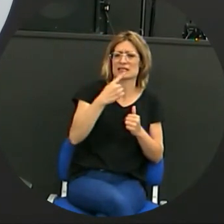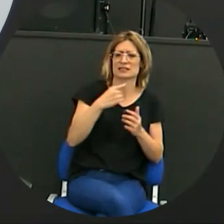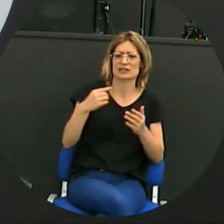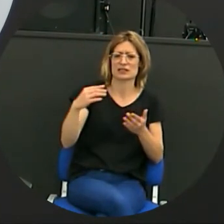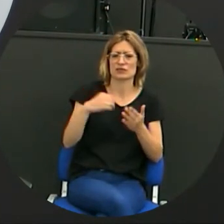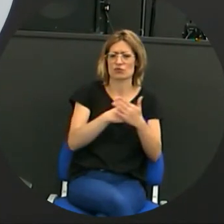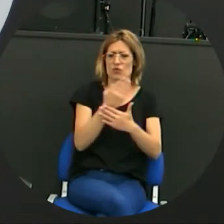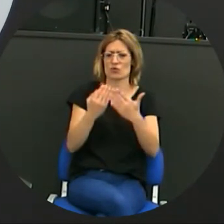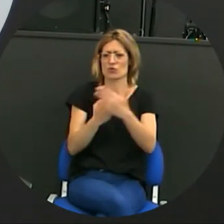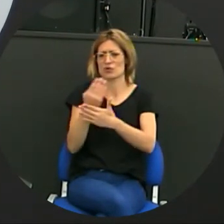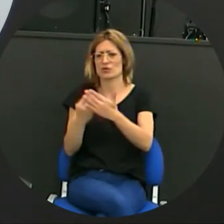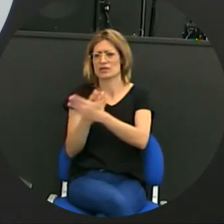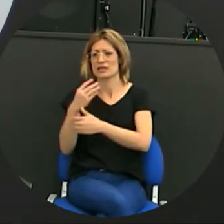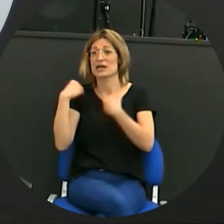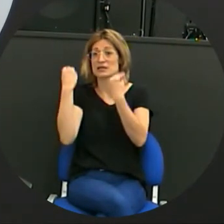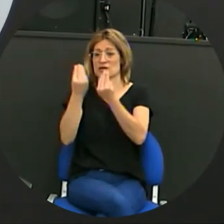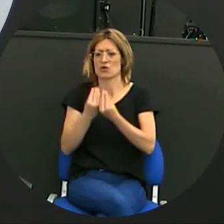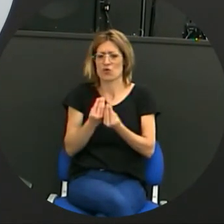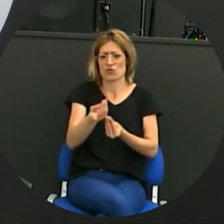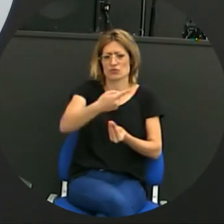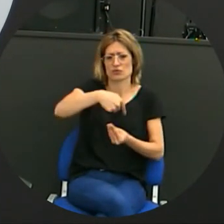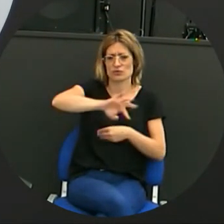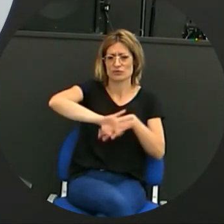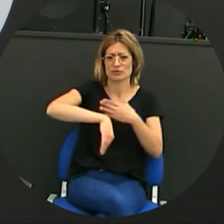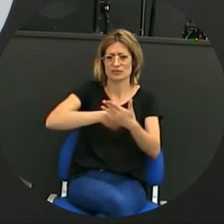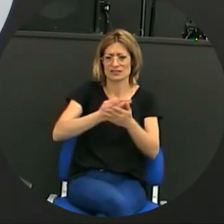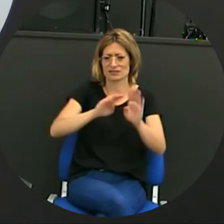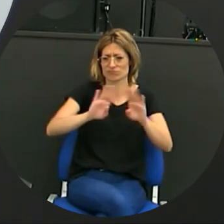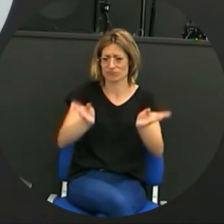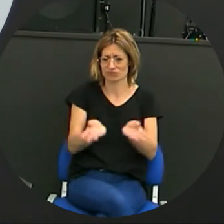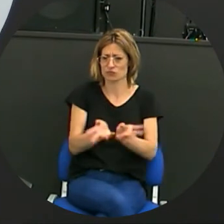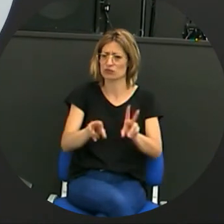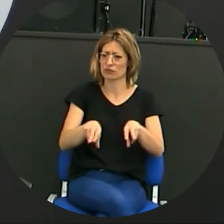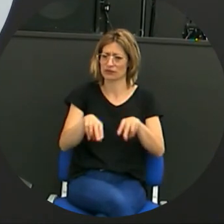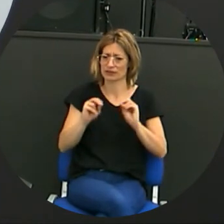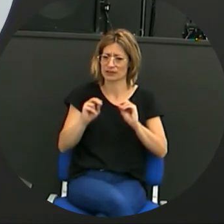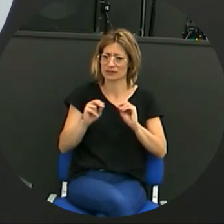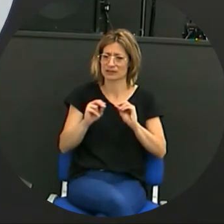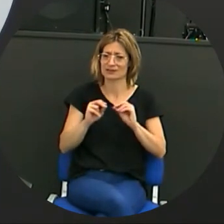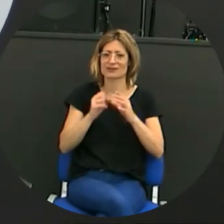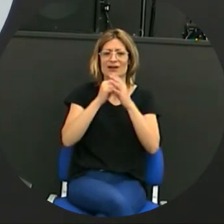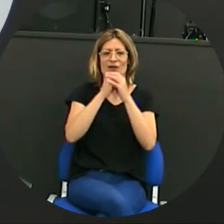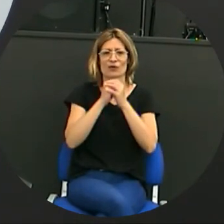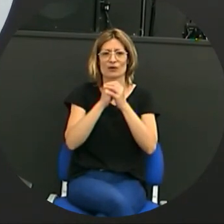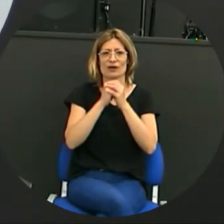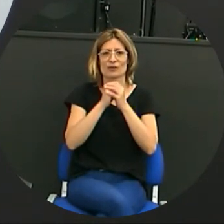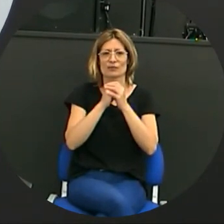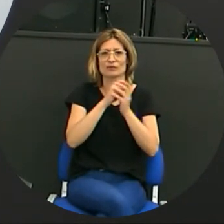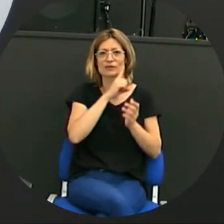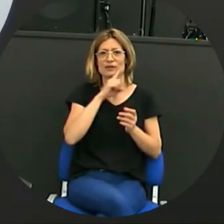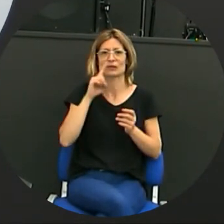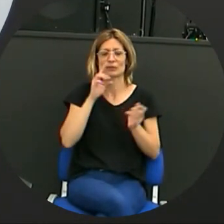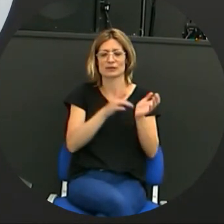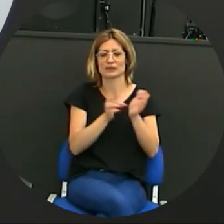con vosotros hasta el fin del mundo. Oramos en el nombre y por los méritos de